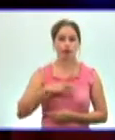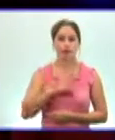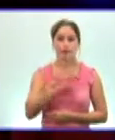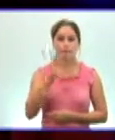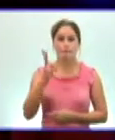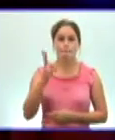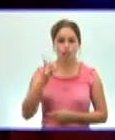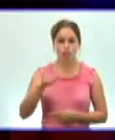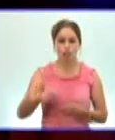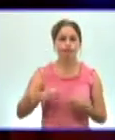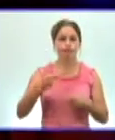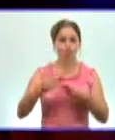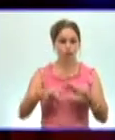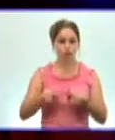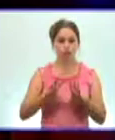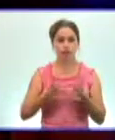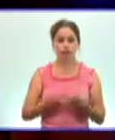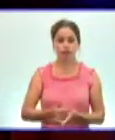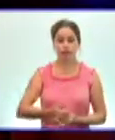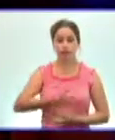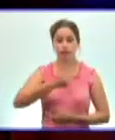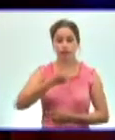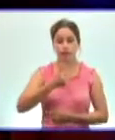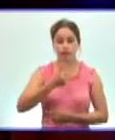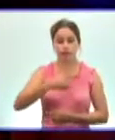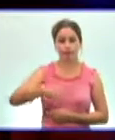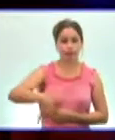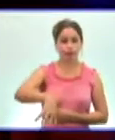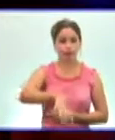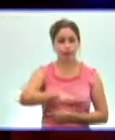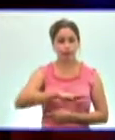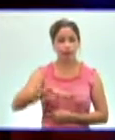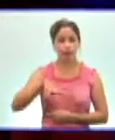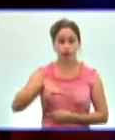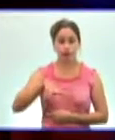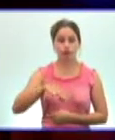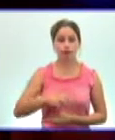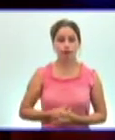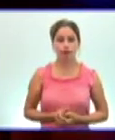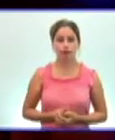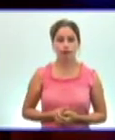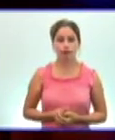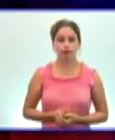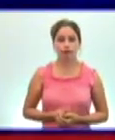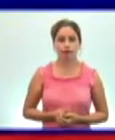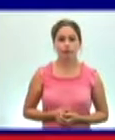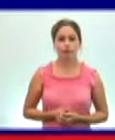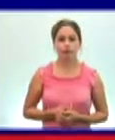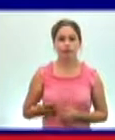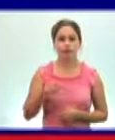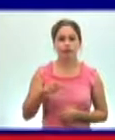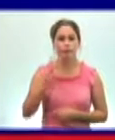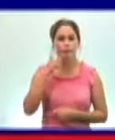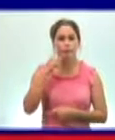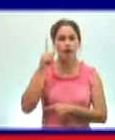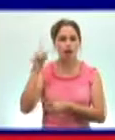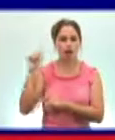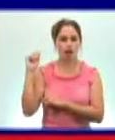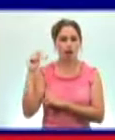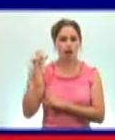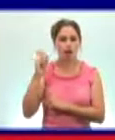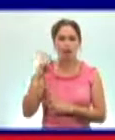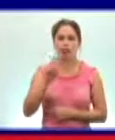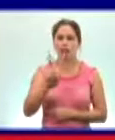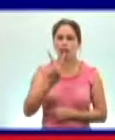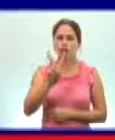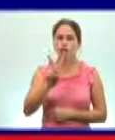en comportamientos en nuestra sociedad, es decir, en sentido general. De esta manera, entonces, hay dos ideas esenciales